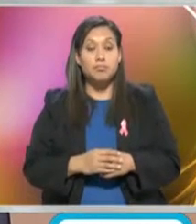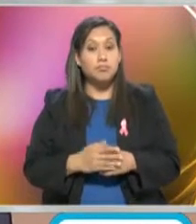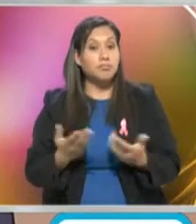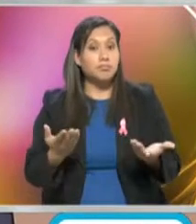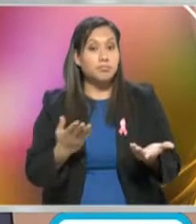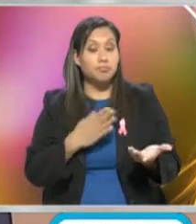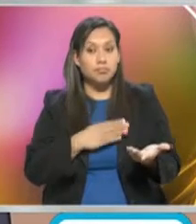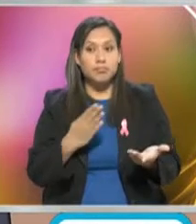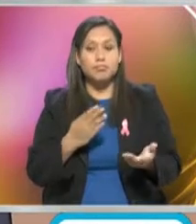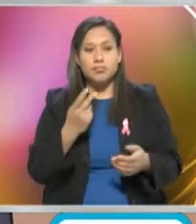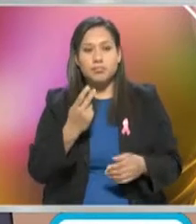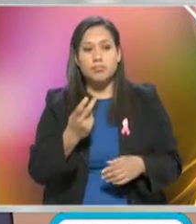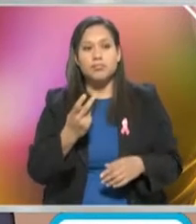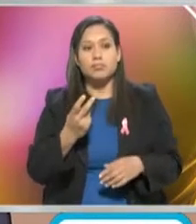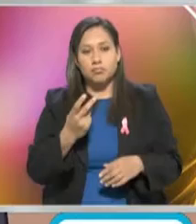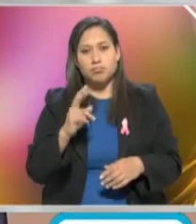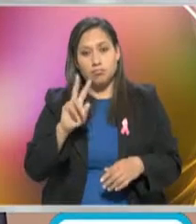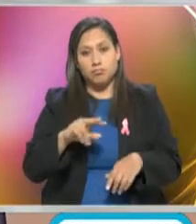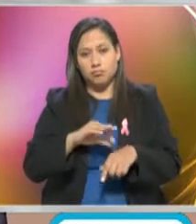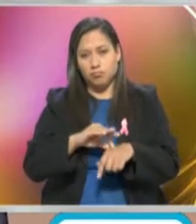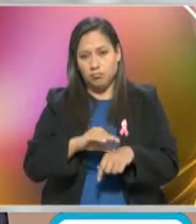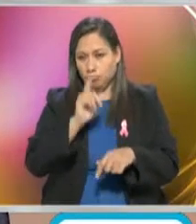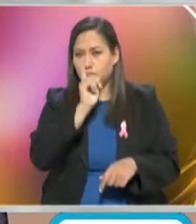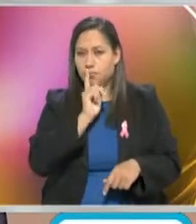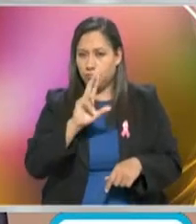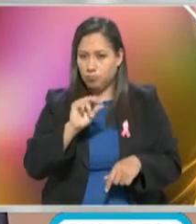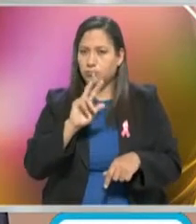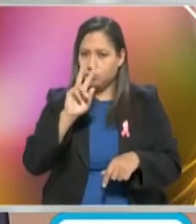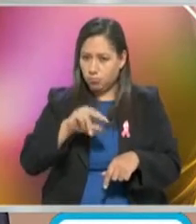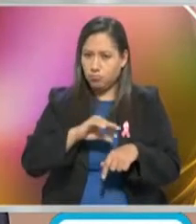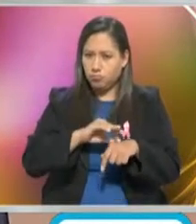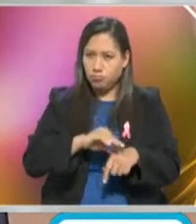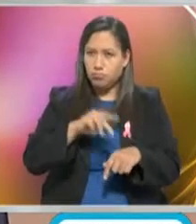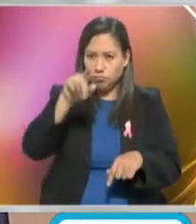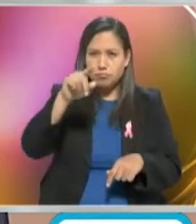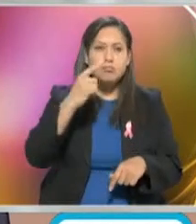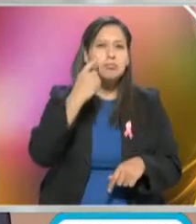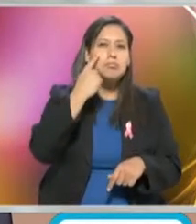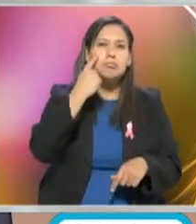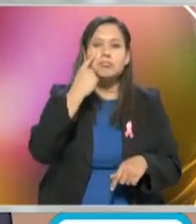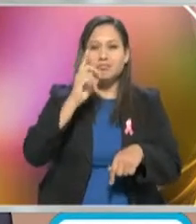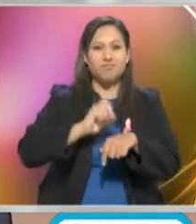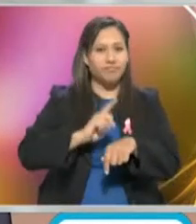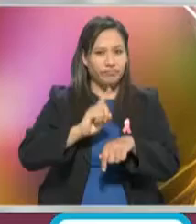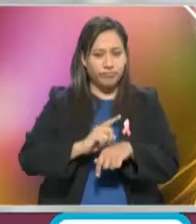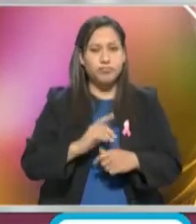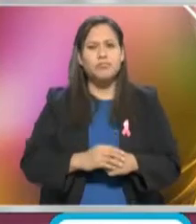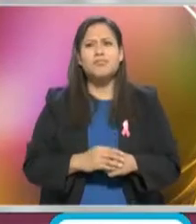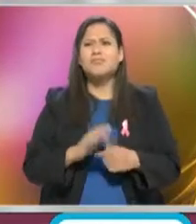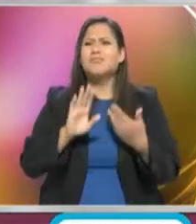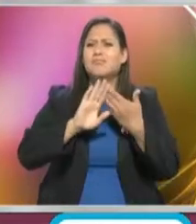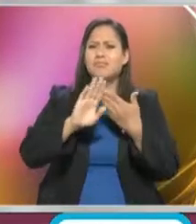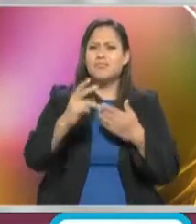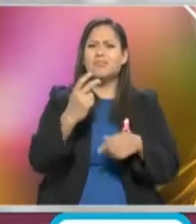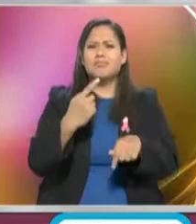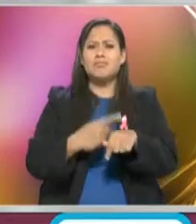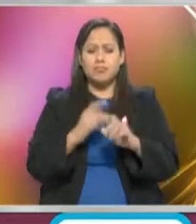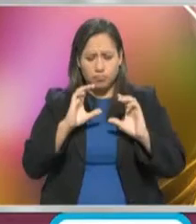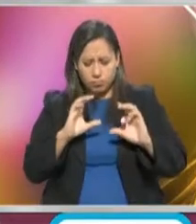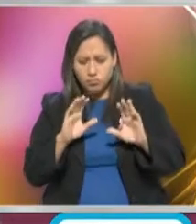Y bueno, esto es real, ¿no? Lo estamos viendo todos los días. Claro. ¿Cómo podemos nosotros prevenir esta